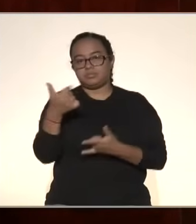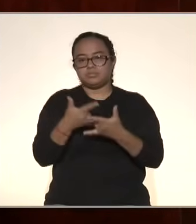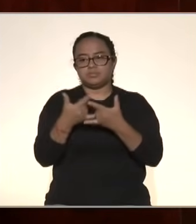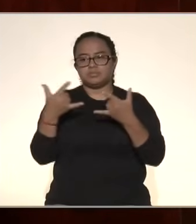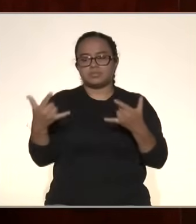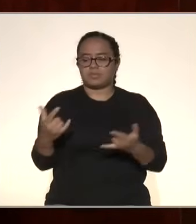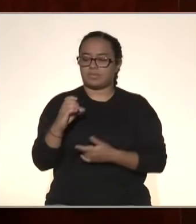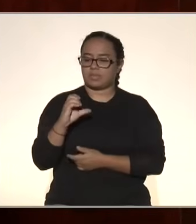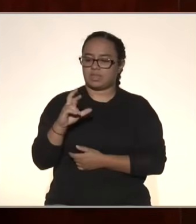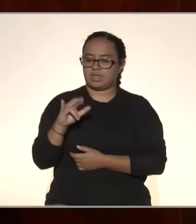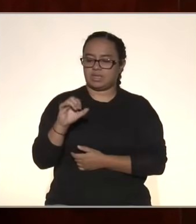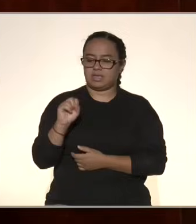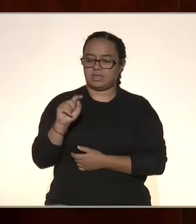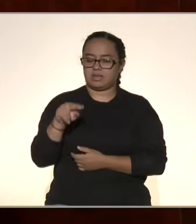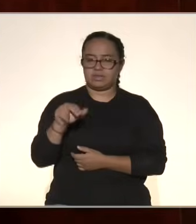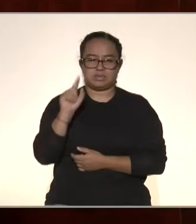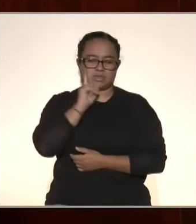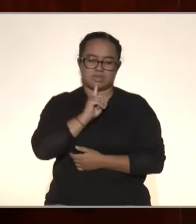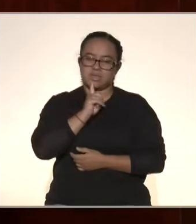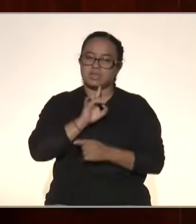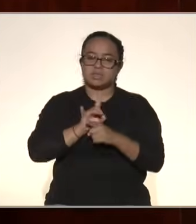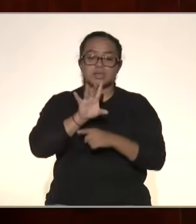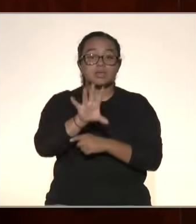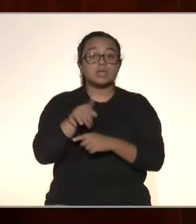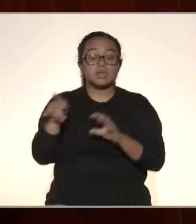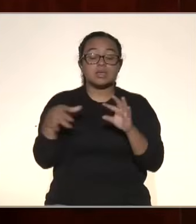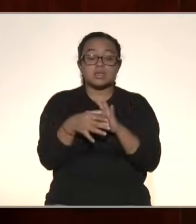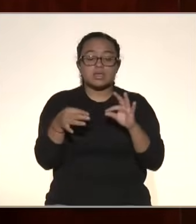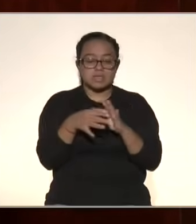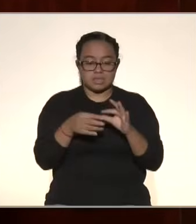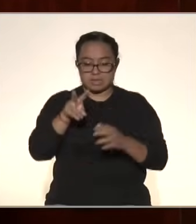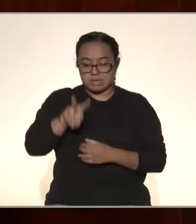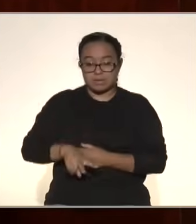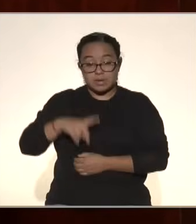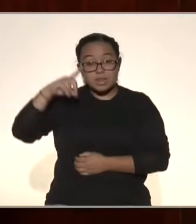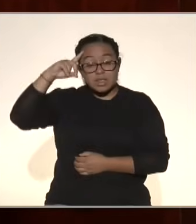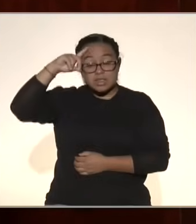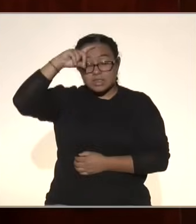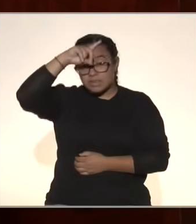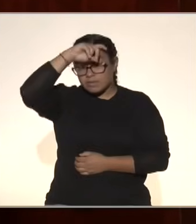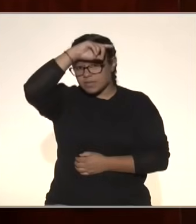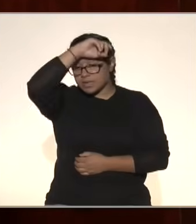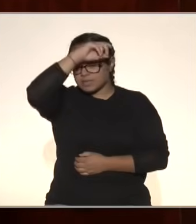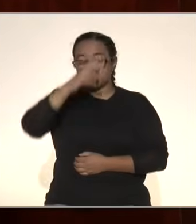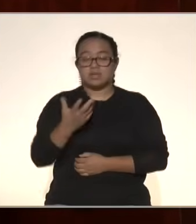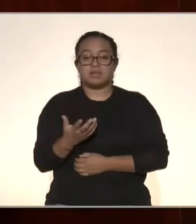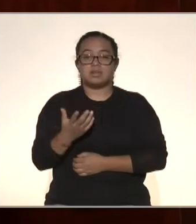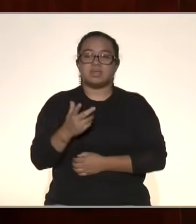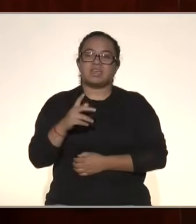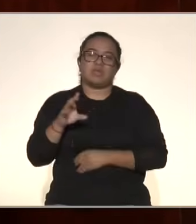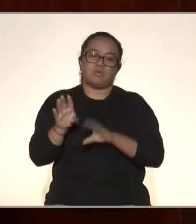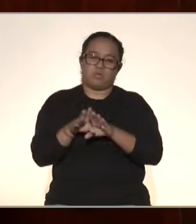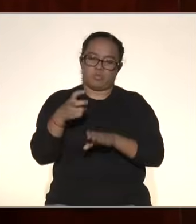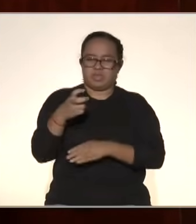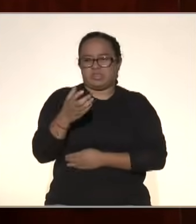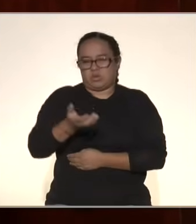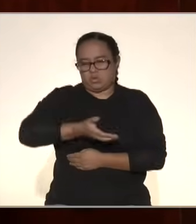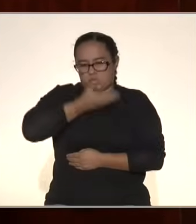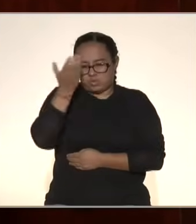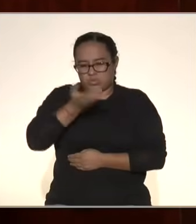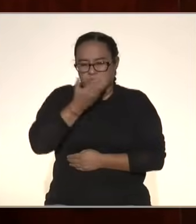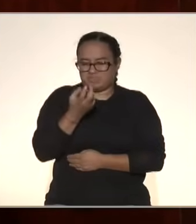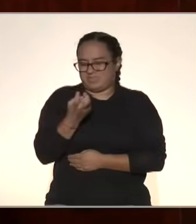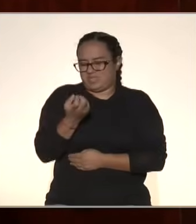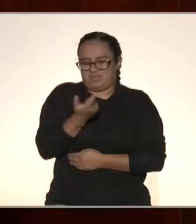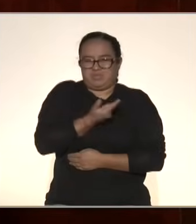de Cristina Barajas. Ella nos va a hablar de lo difícil que es a veces dejar atrás esas tradiciones que ya no